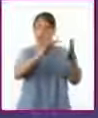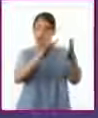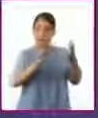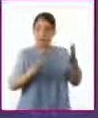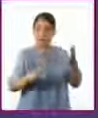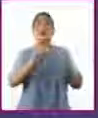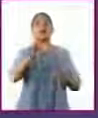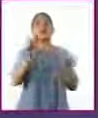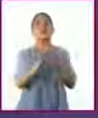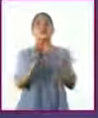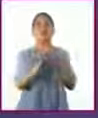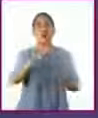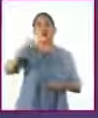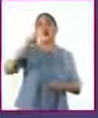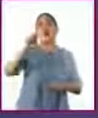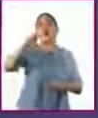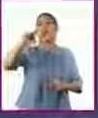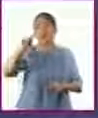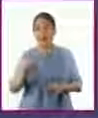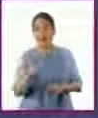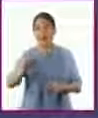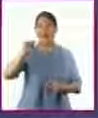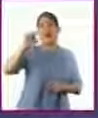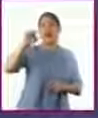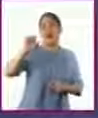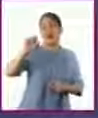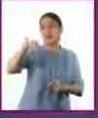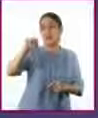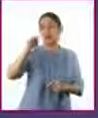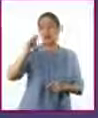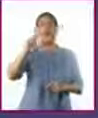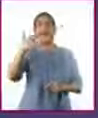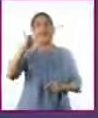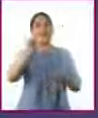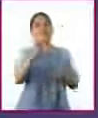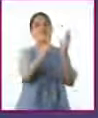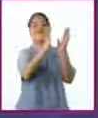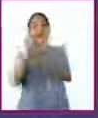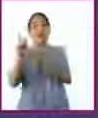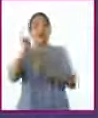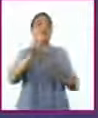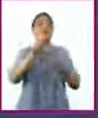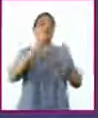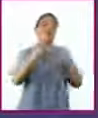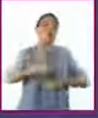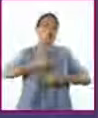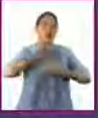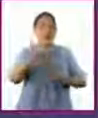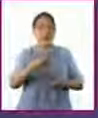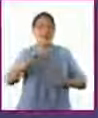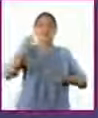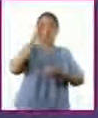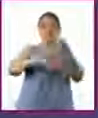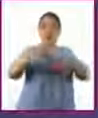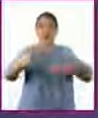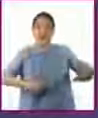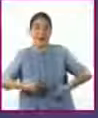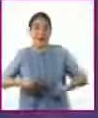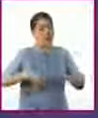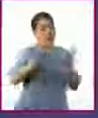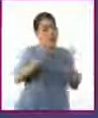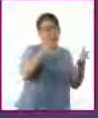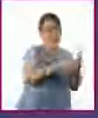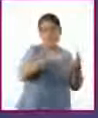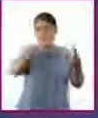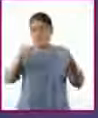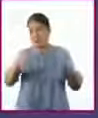puede ser una novela, una antología de cuentos, un libro de relatos, una obra de teatro, que tomamos como referencia